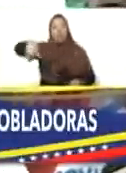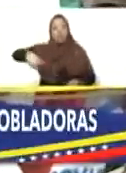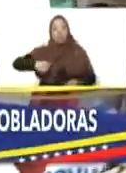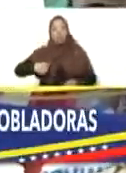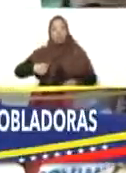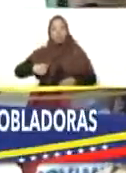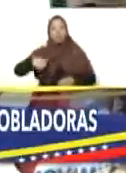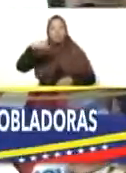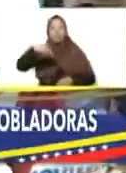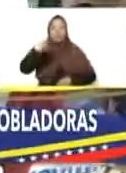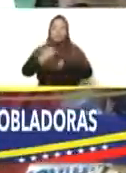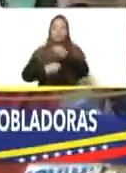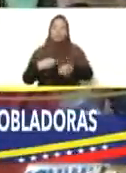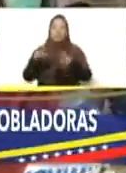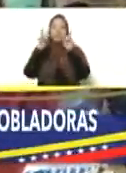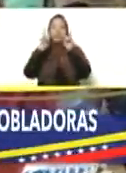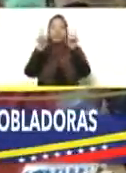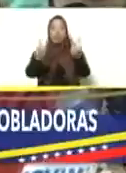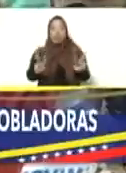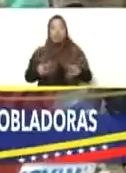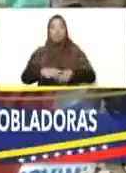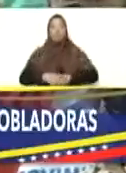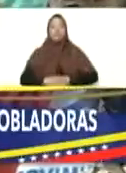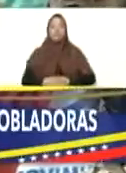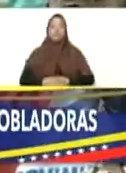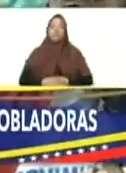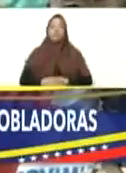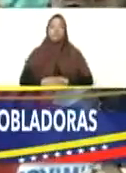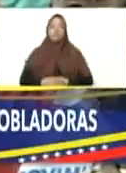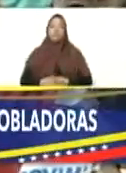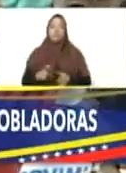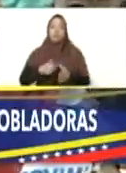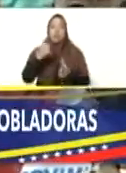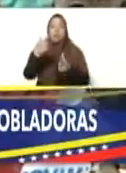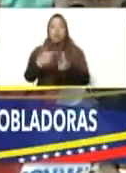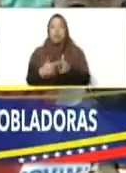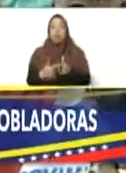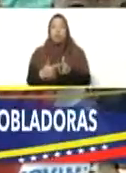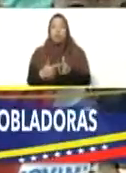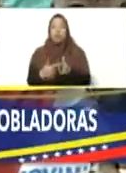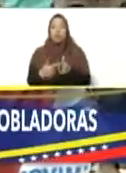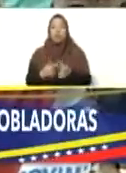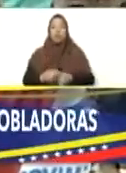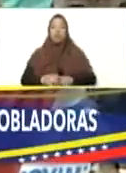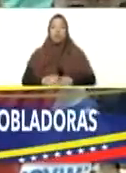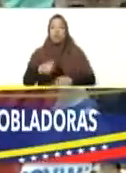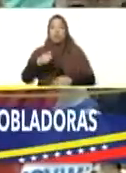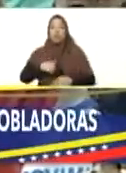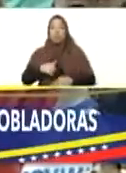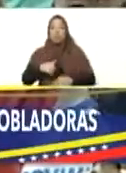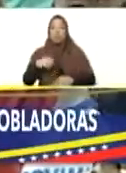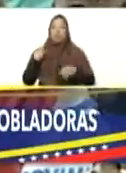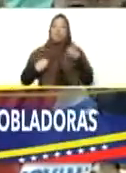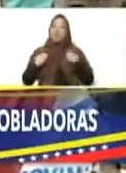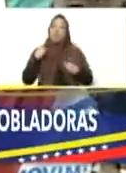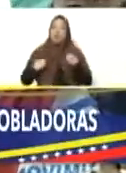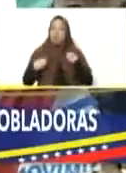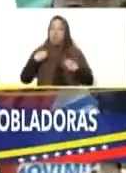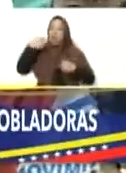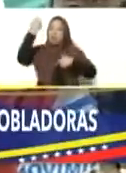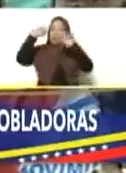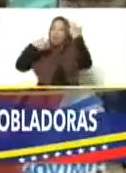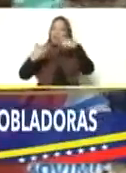nosotros de los que nos están viendo entonces en esa ocasión a mí me preocupaba o a